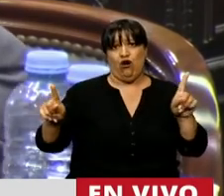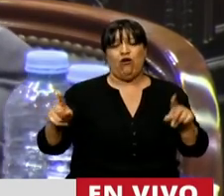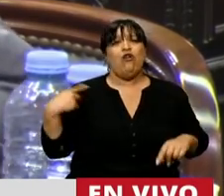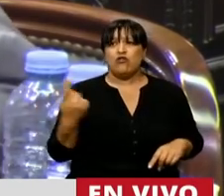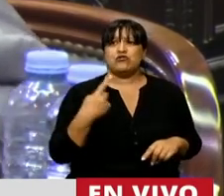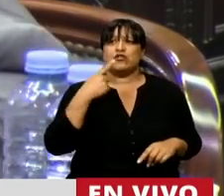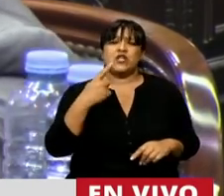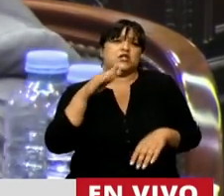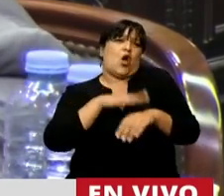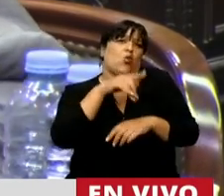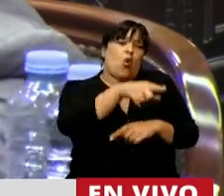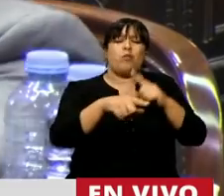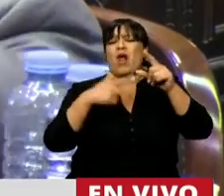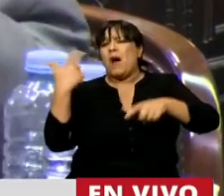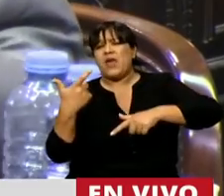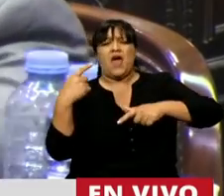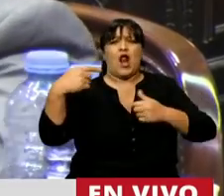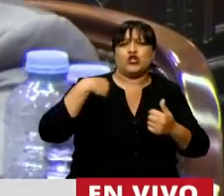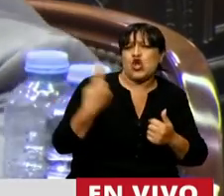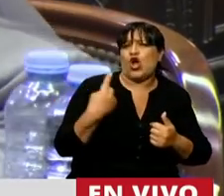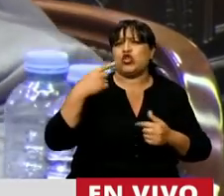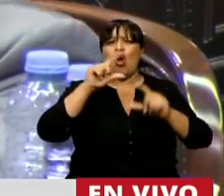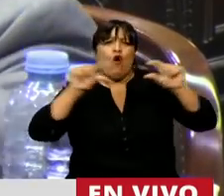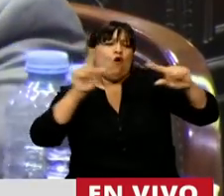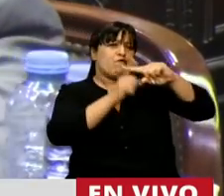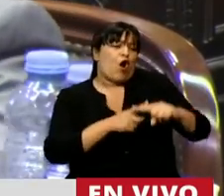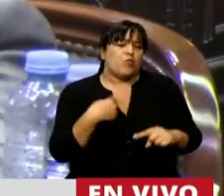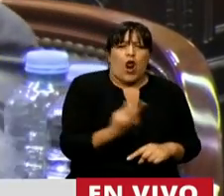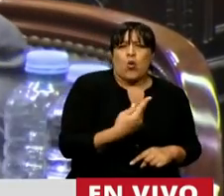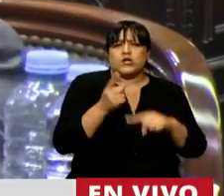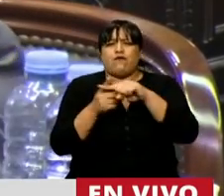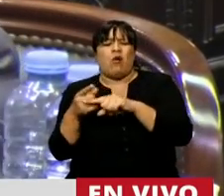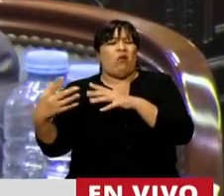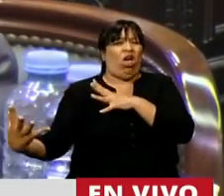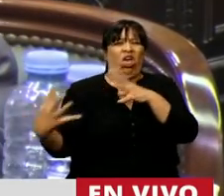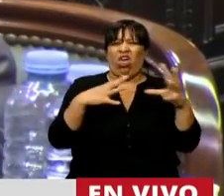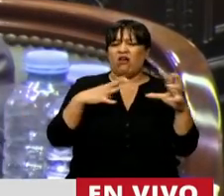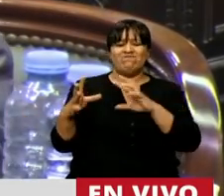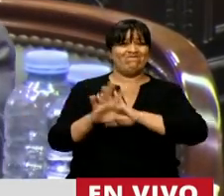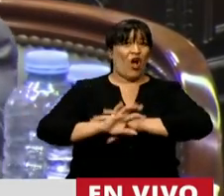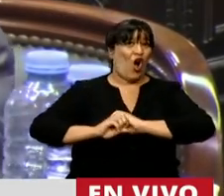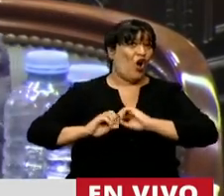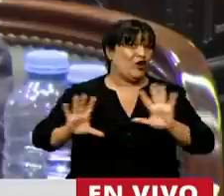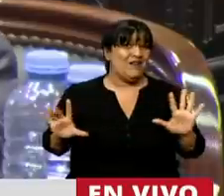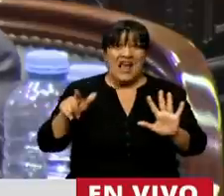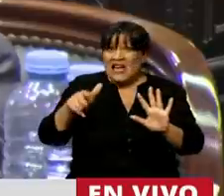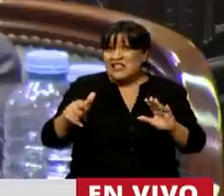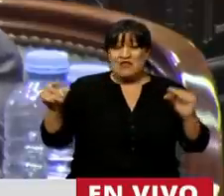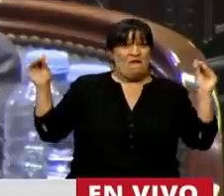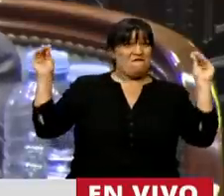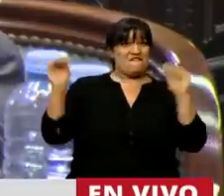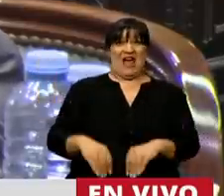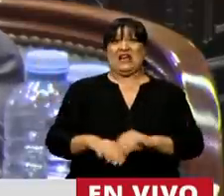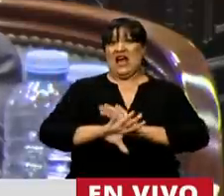echamos la culpa porque ustedes, las piedras, porque nosotros, porque la fórmula nuestra, la fórmula de usted. Un espanto. Es un fracaso de la